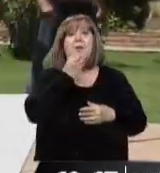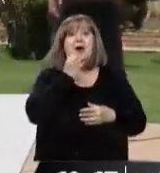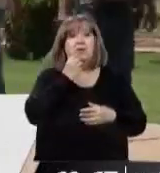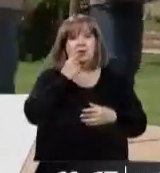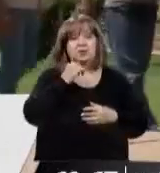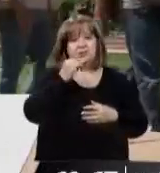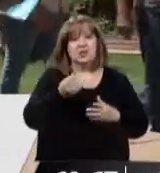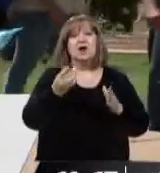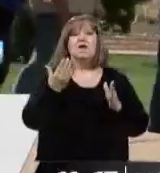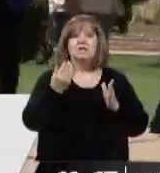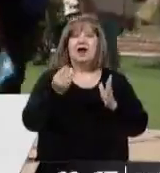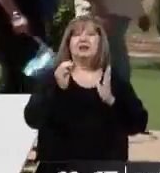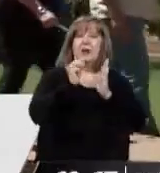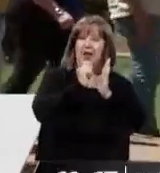como